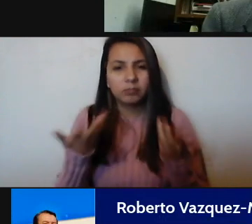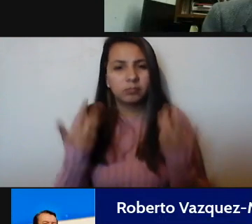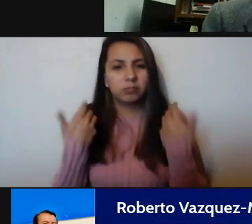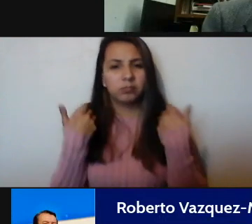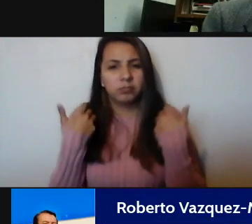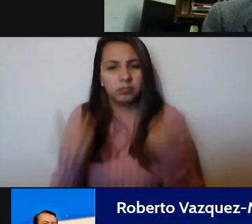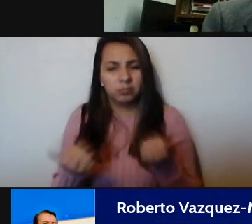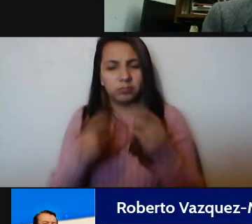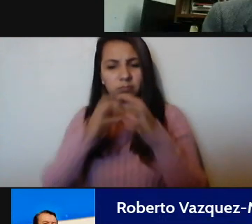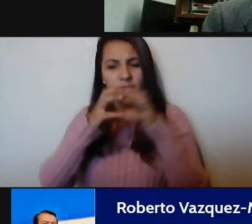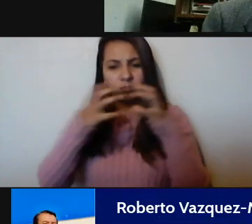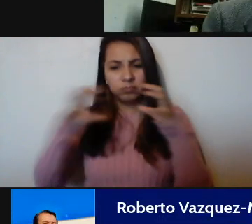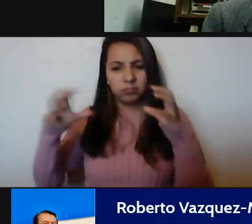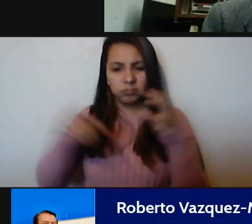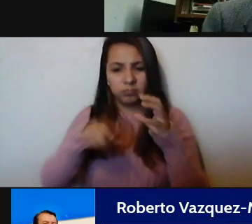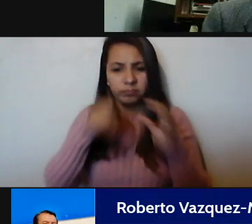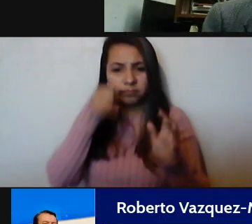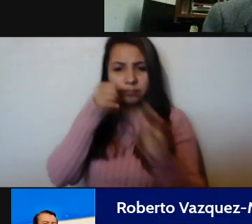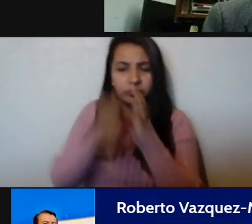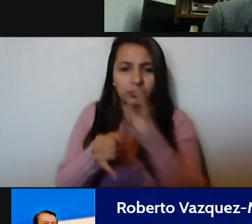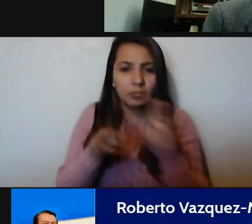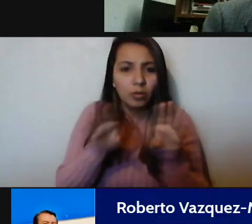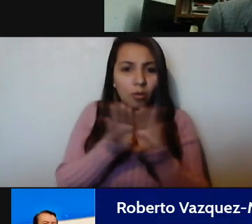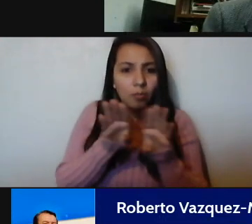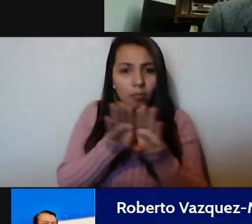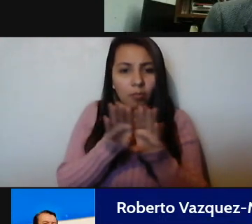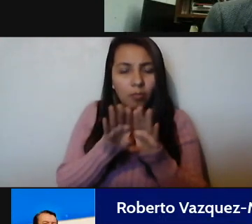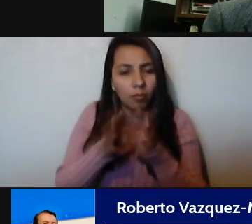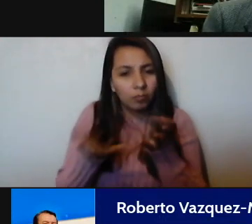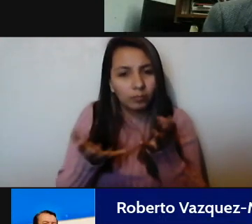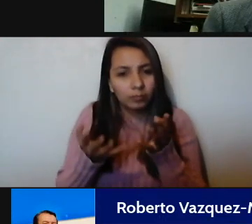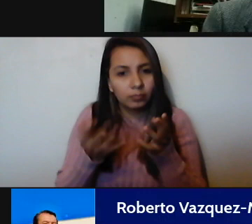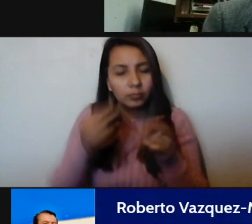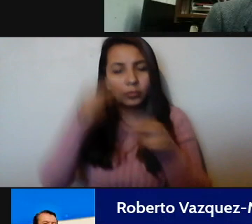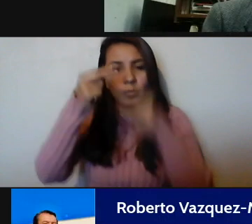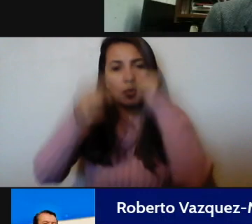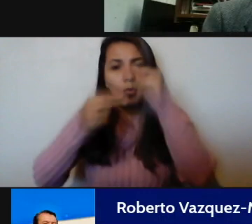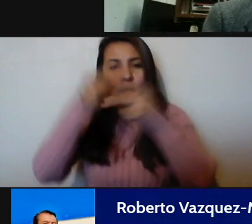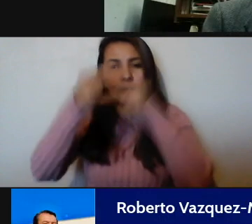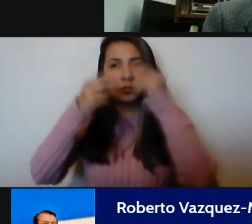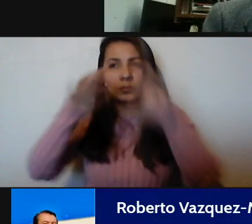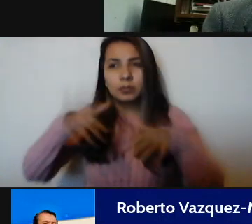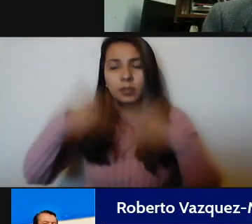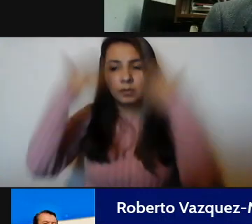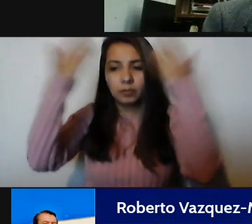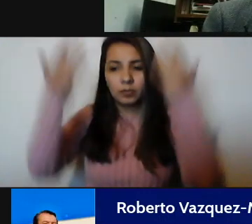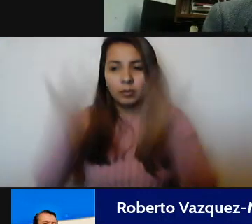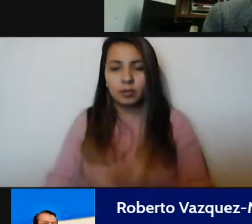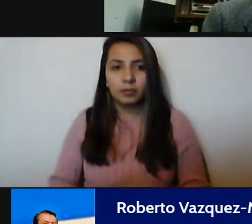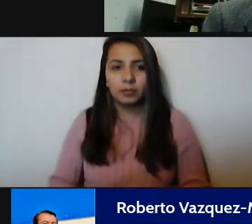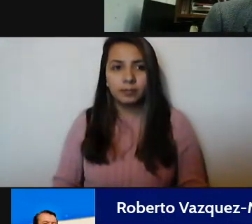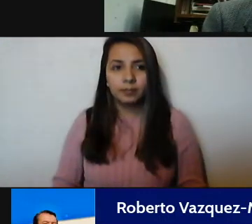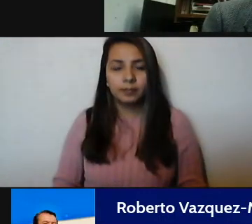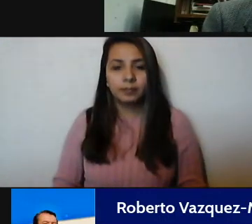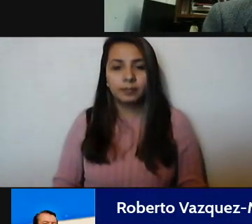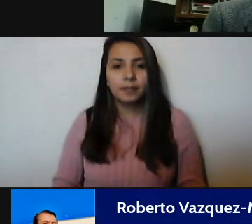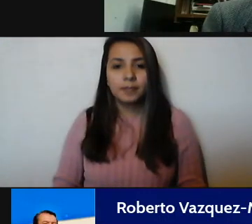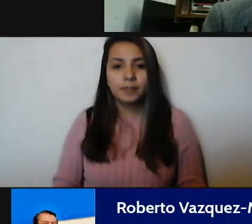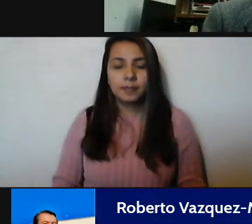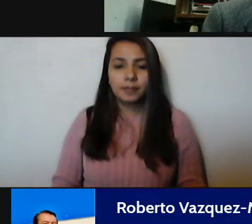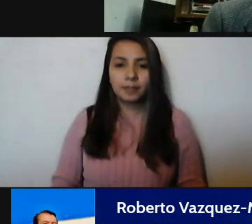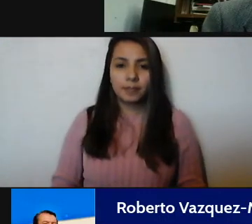de reacciones fotoquímicas, ¿cómo podemos entender la formación de moléculas complejas en las nubes moleculares